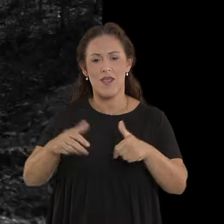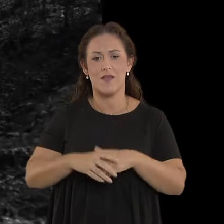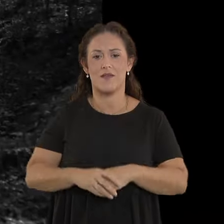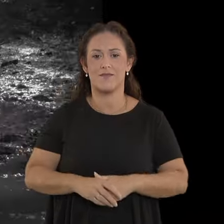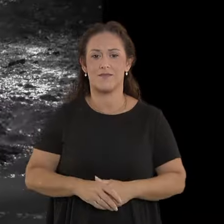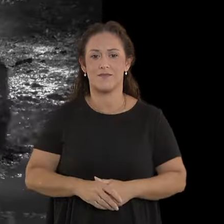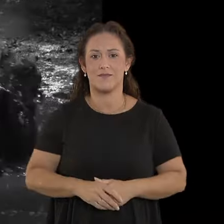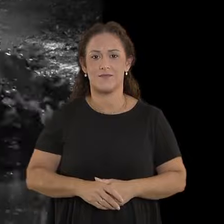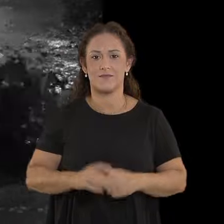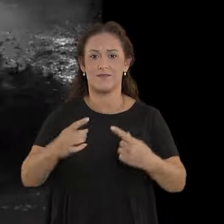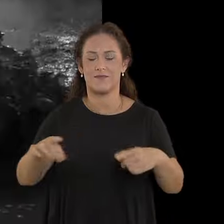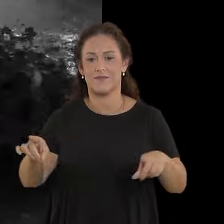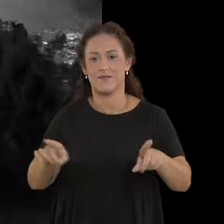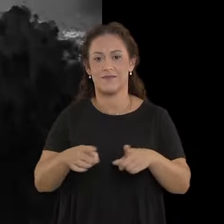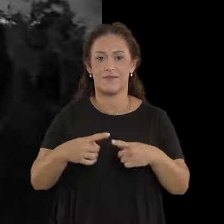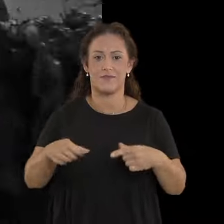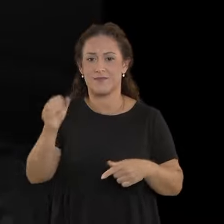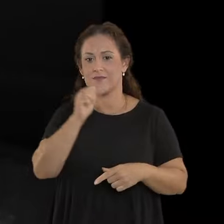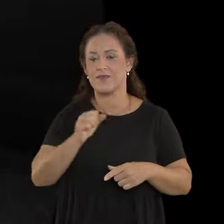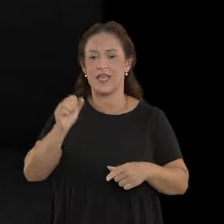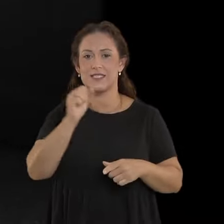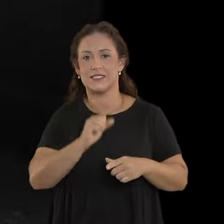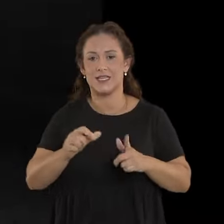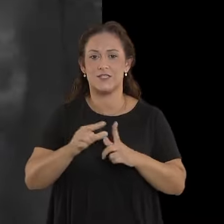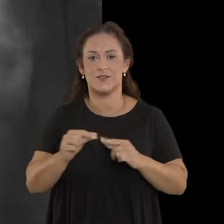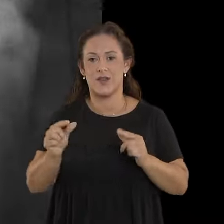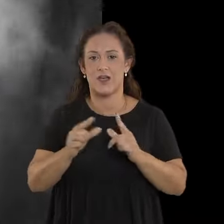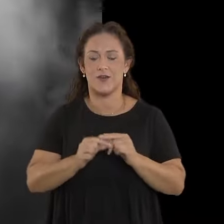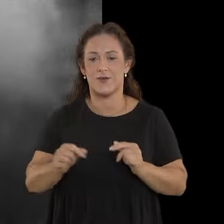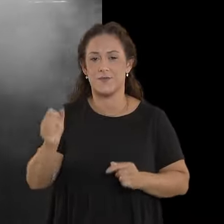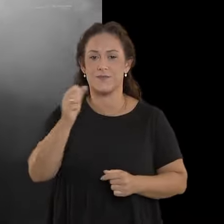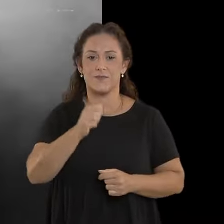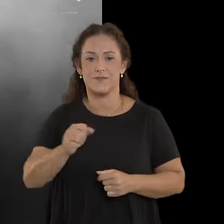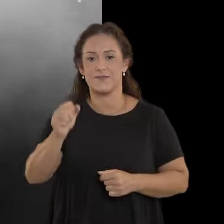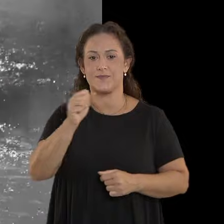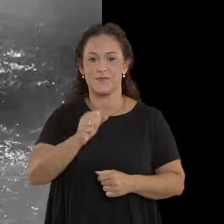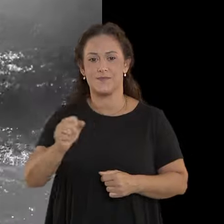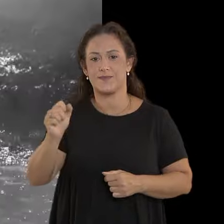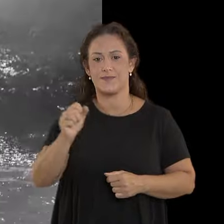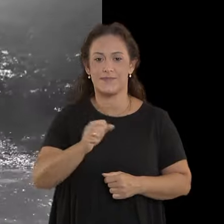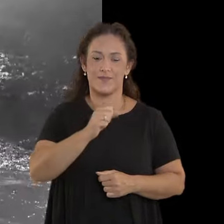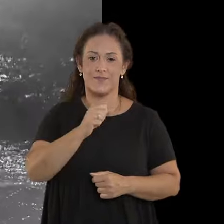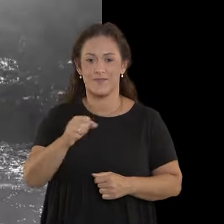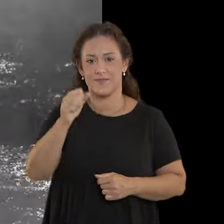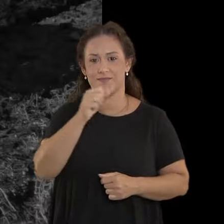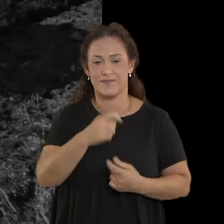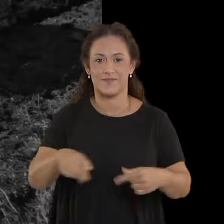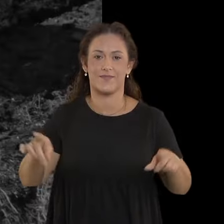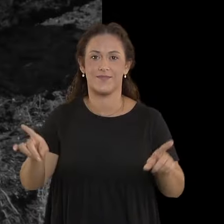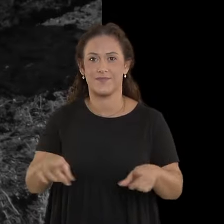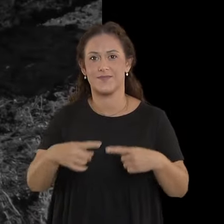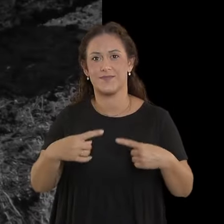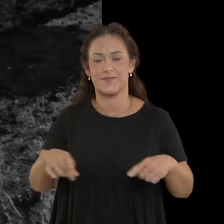Bailador que estás bailando en un desierto el medio, tienes el brazo muy corto, no más llegar a Coyelo.